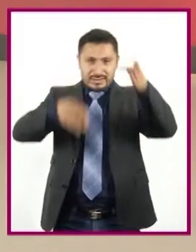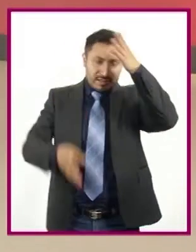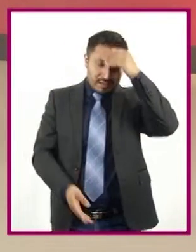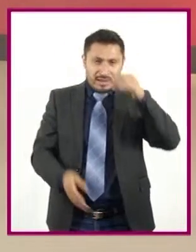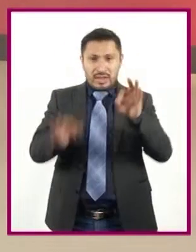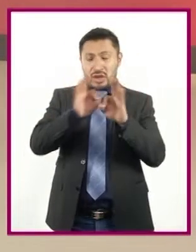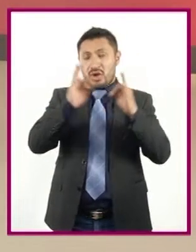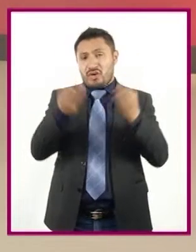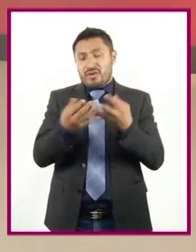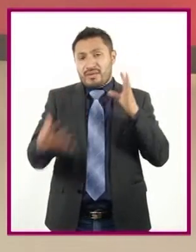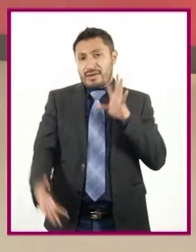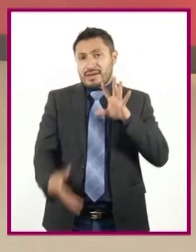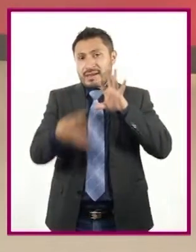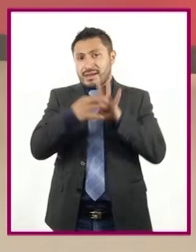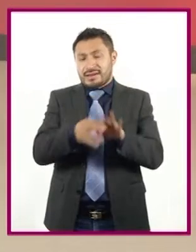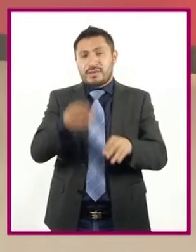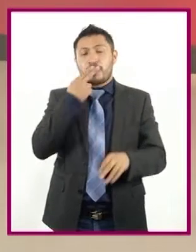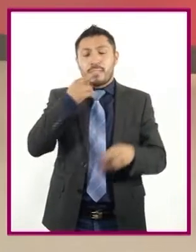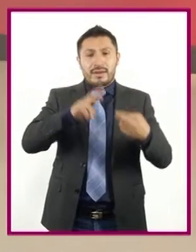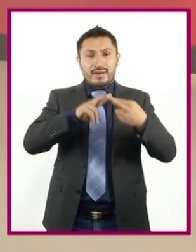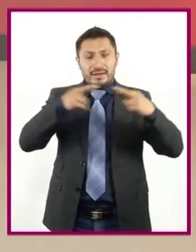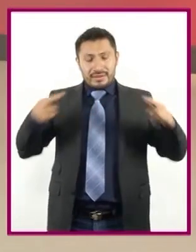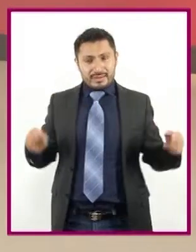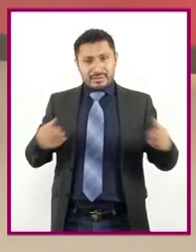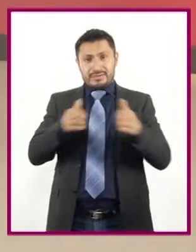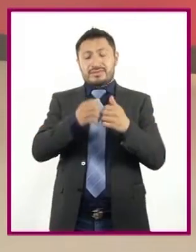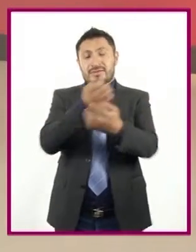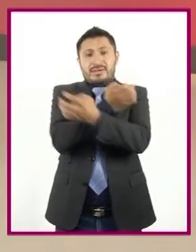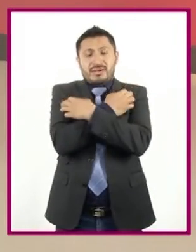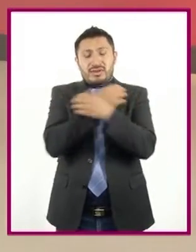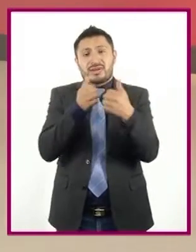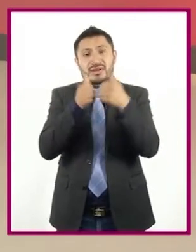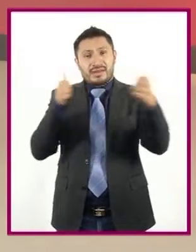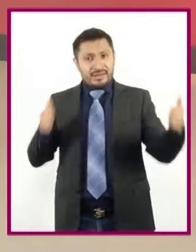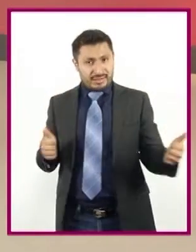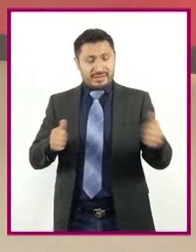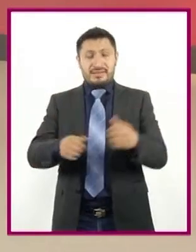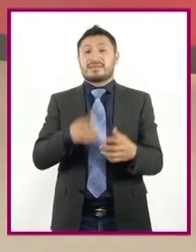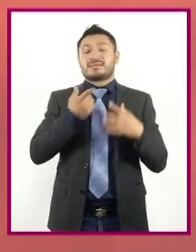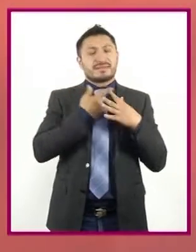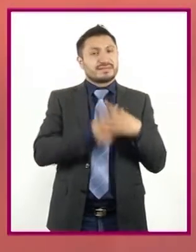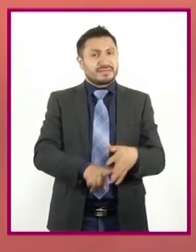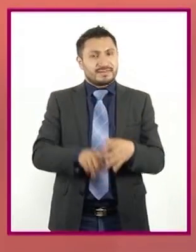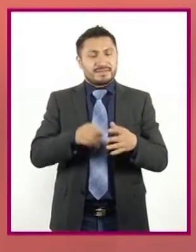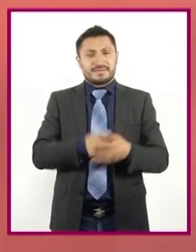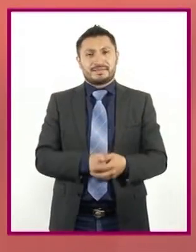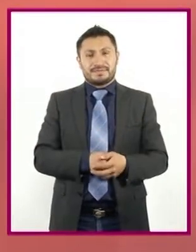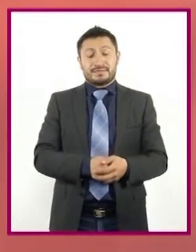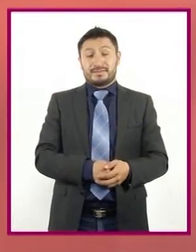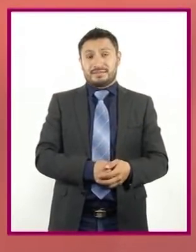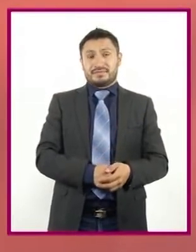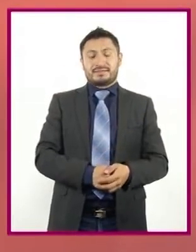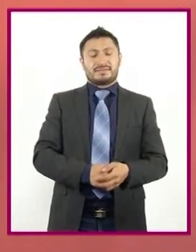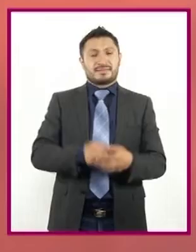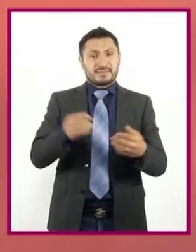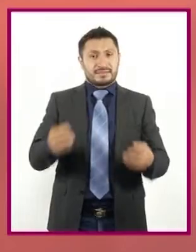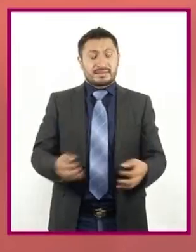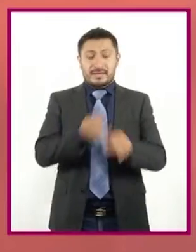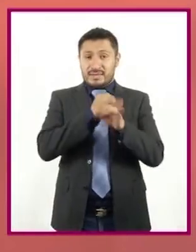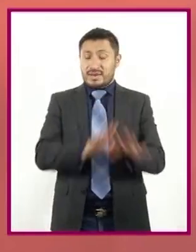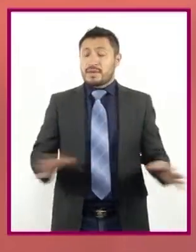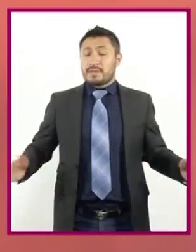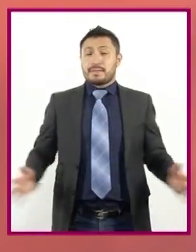híbrido, utilizando los recursos de la educación a distancia. ¡Comencemos! Para consolidar la información que revisaremos